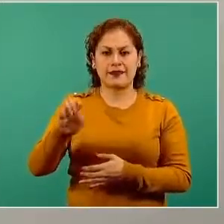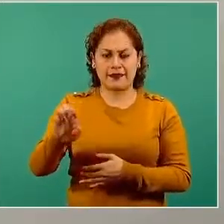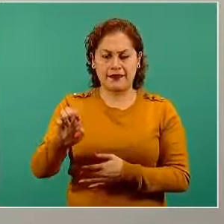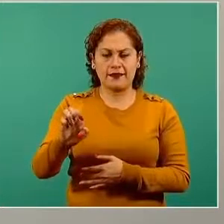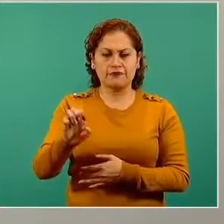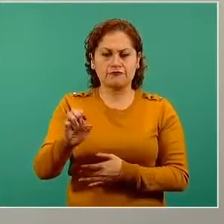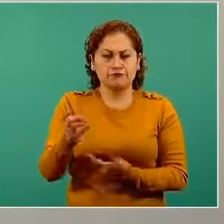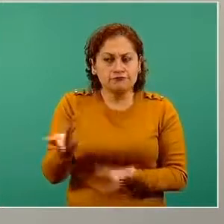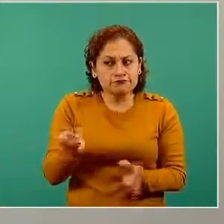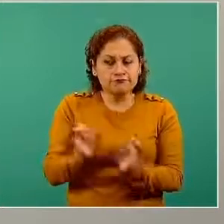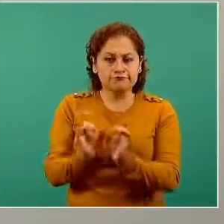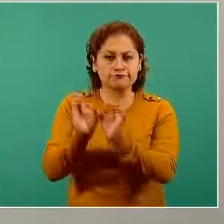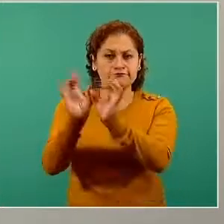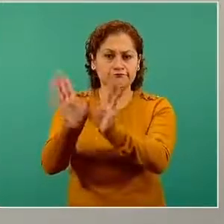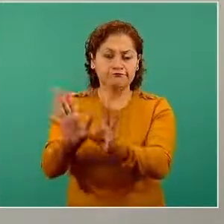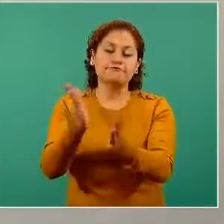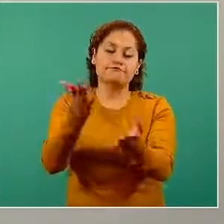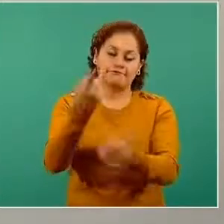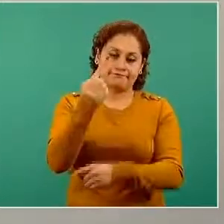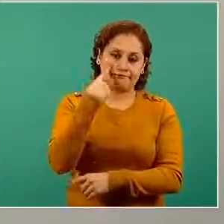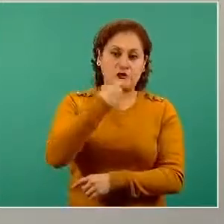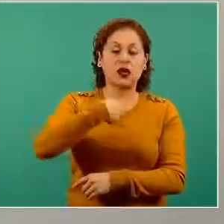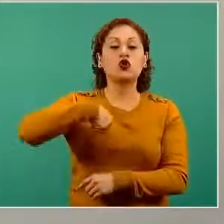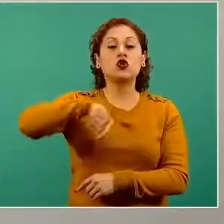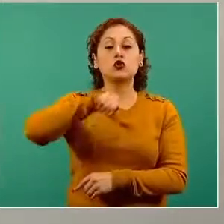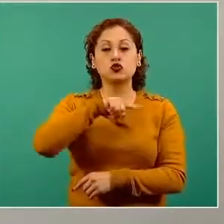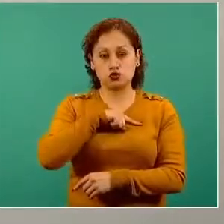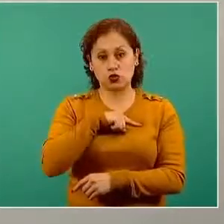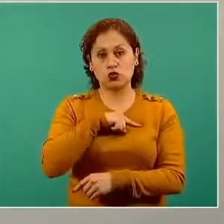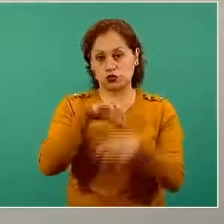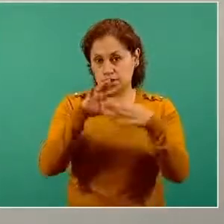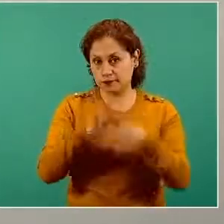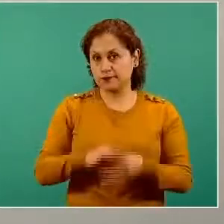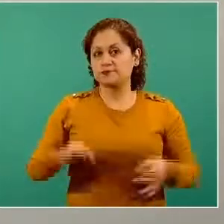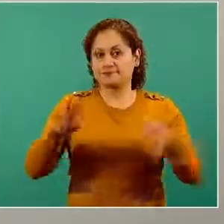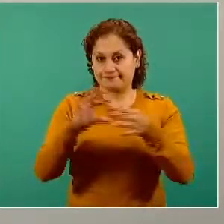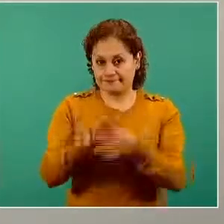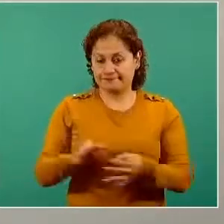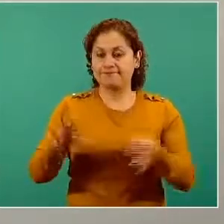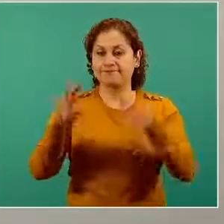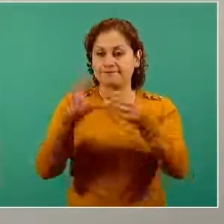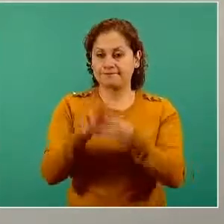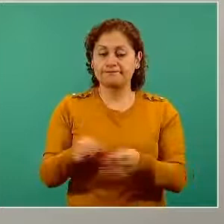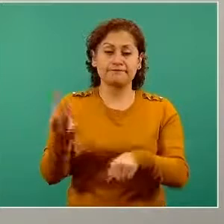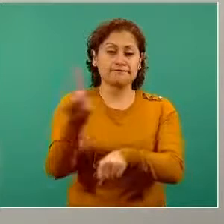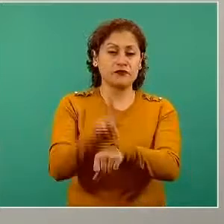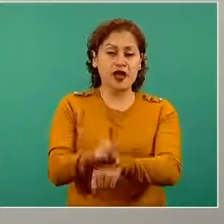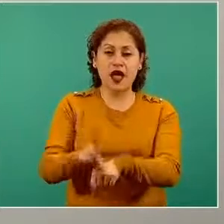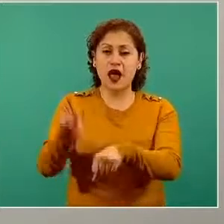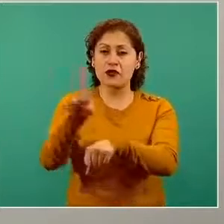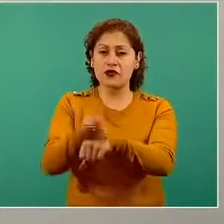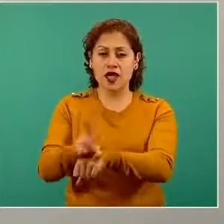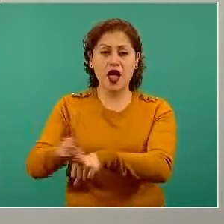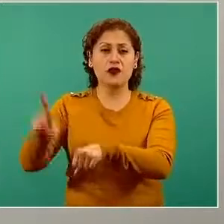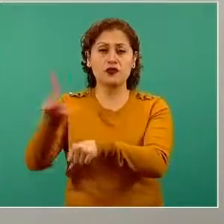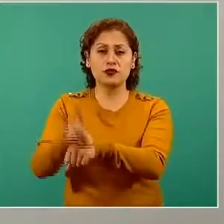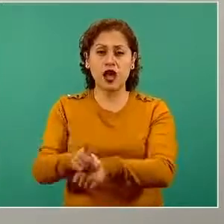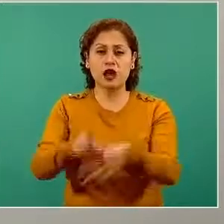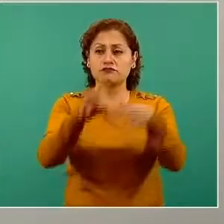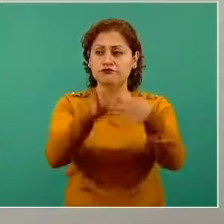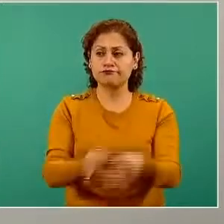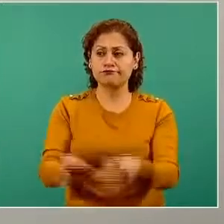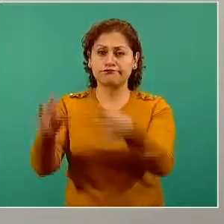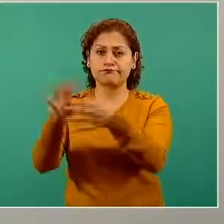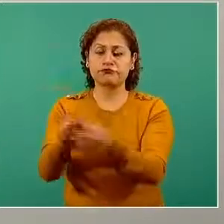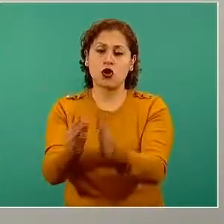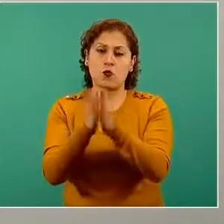sido muchas veces también uno de las razones por las cuales hacemos este llamado diario a las personas de poder esperar el